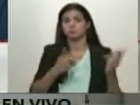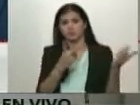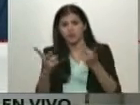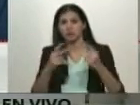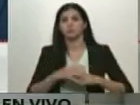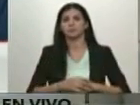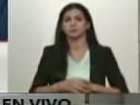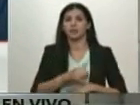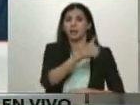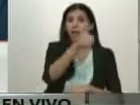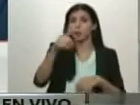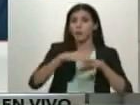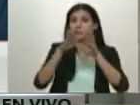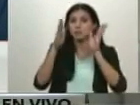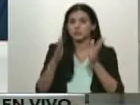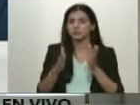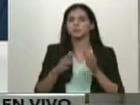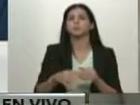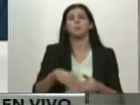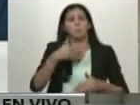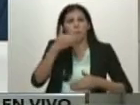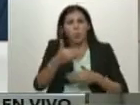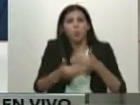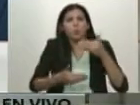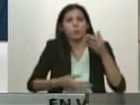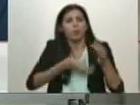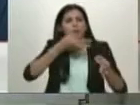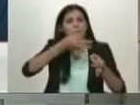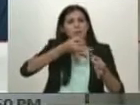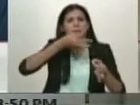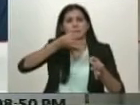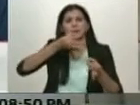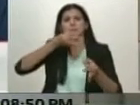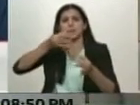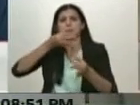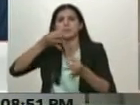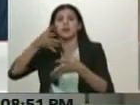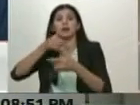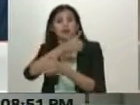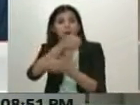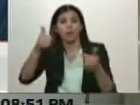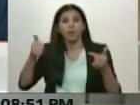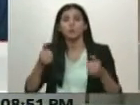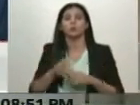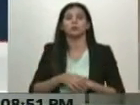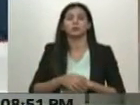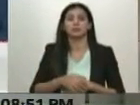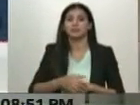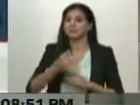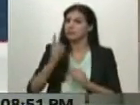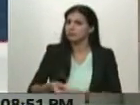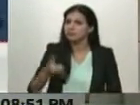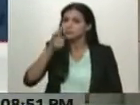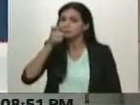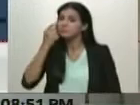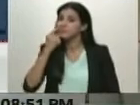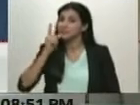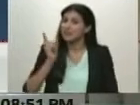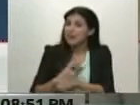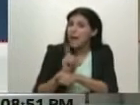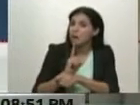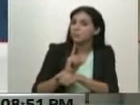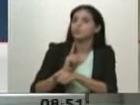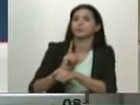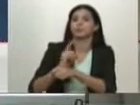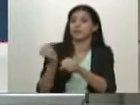Cada uno de los ministros debe ir explicando, activando y garantizando que esto tenga un impacto real en los procesos de aceleración